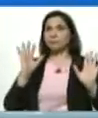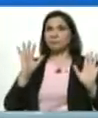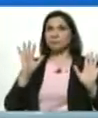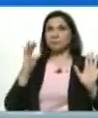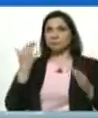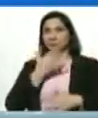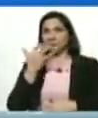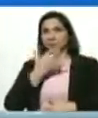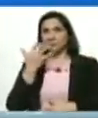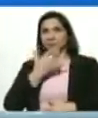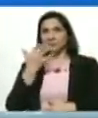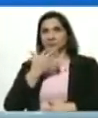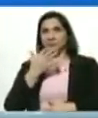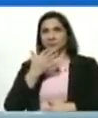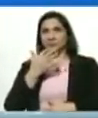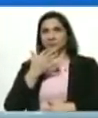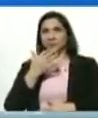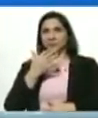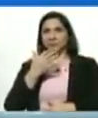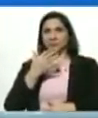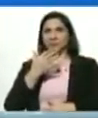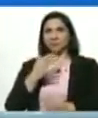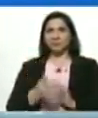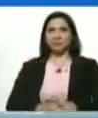a la vuelta